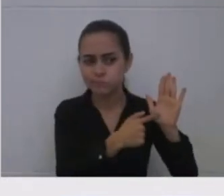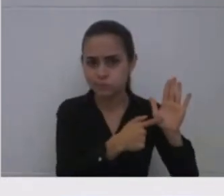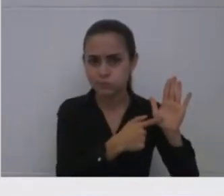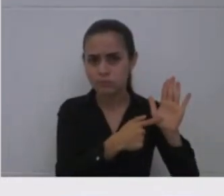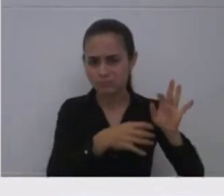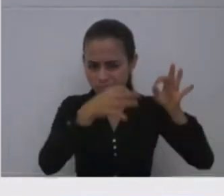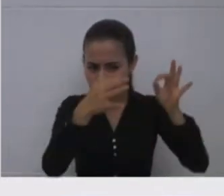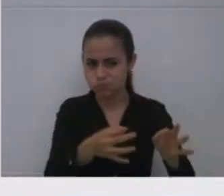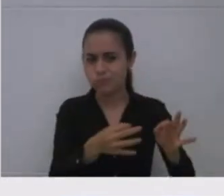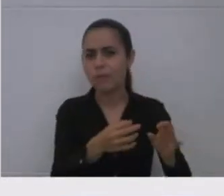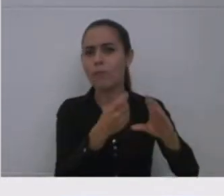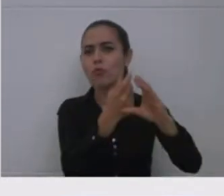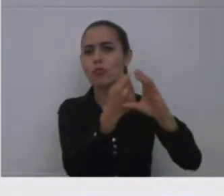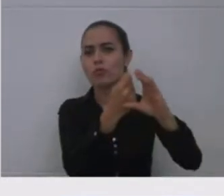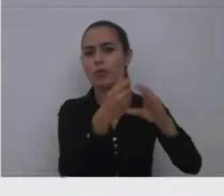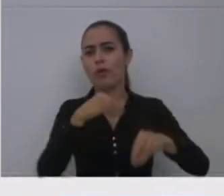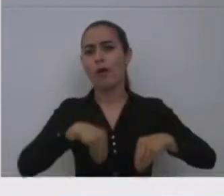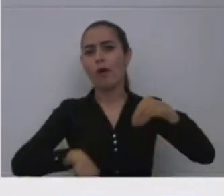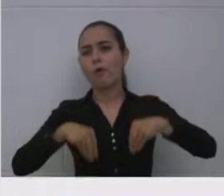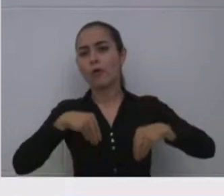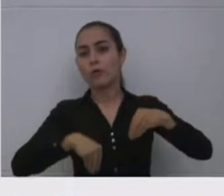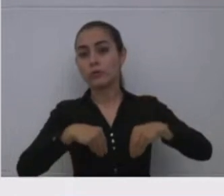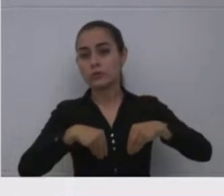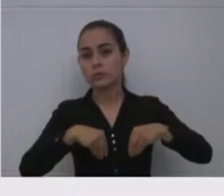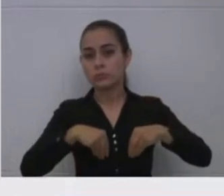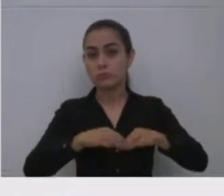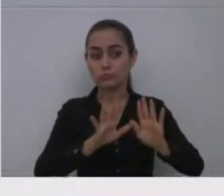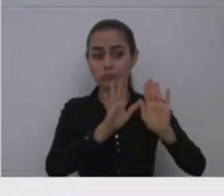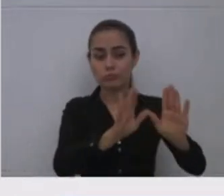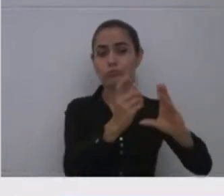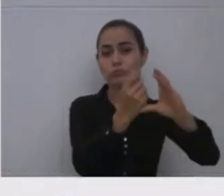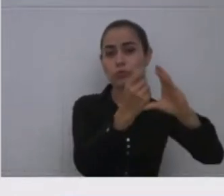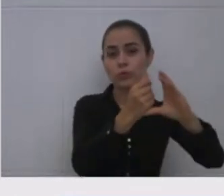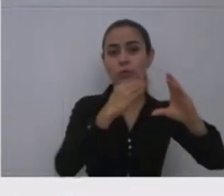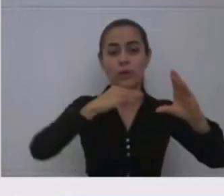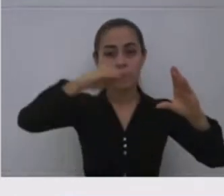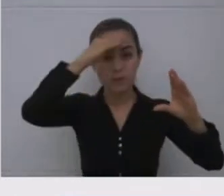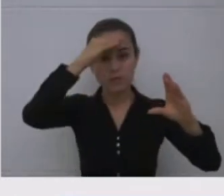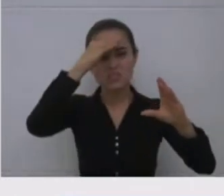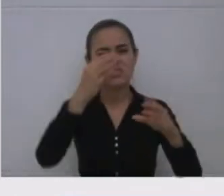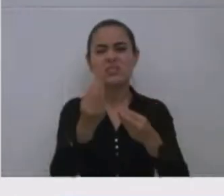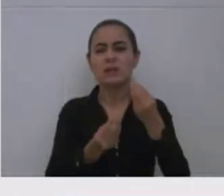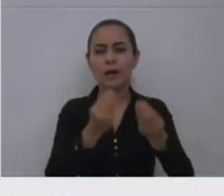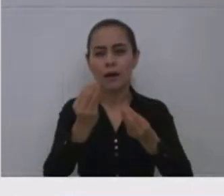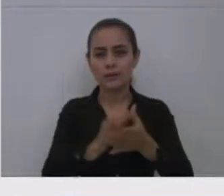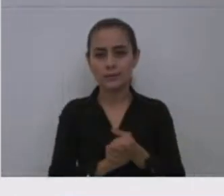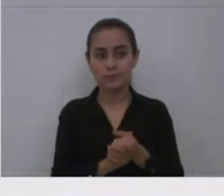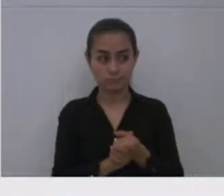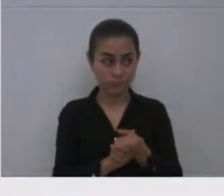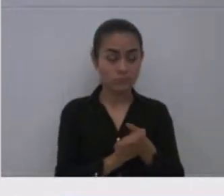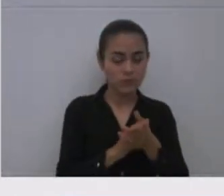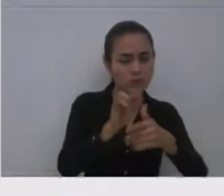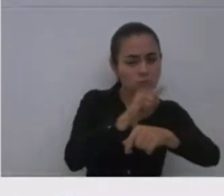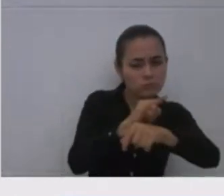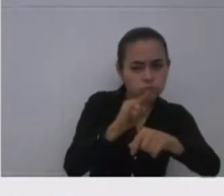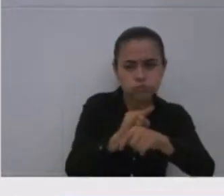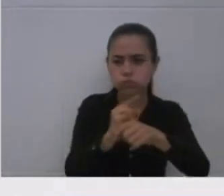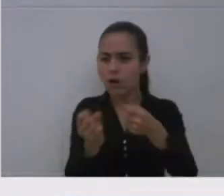corrupción. La Contraloría de Medellín ha brillado por su ausencia y por su silencio.